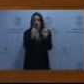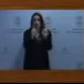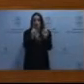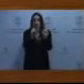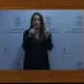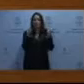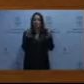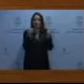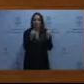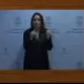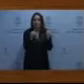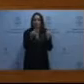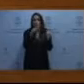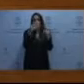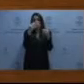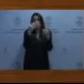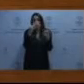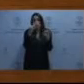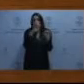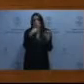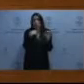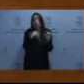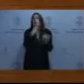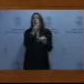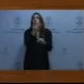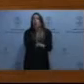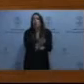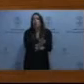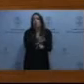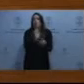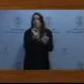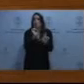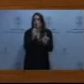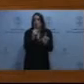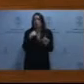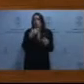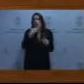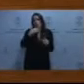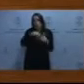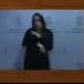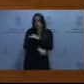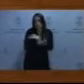detendré por motivos obvios, porque al ser portavoz de Educación son las que mejor puedo conocer.